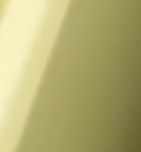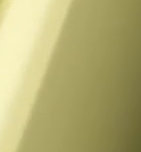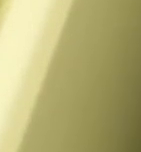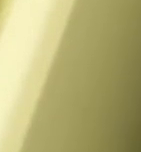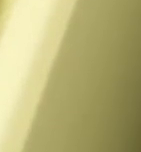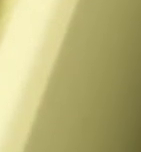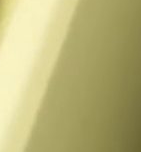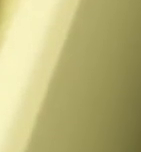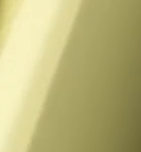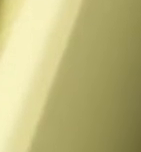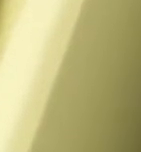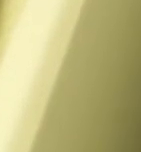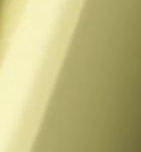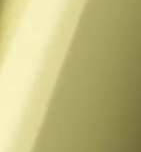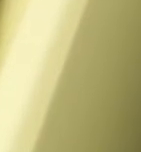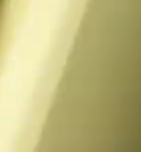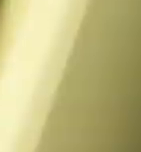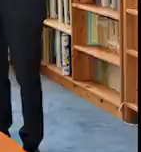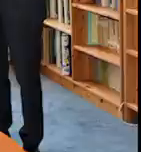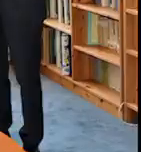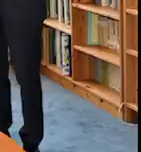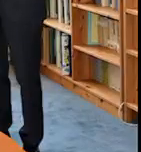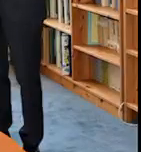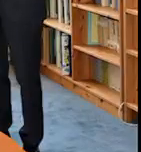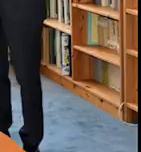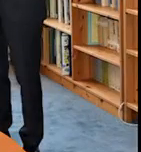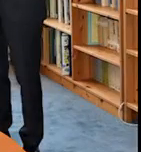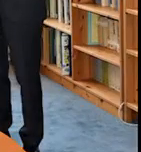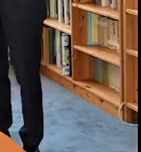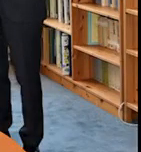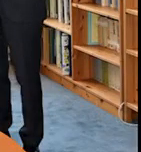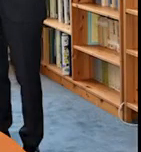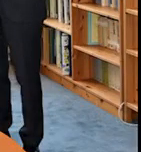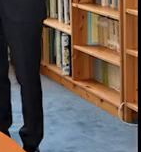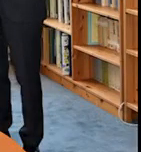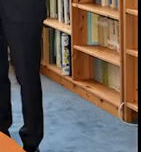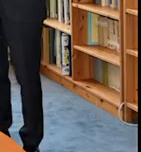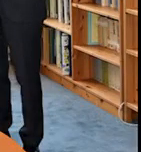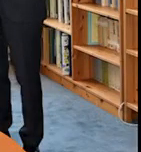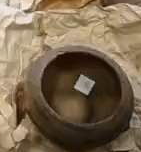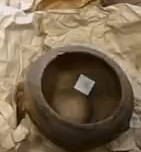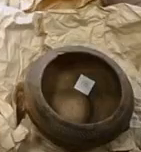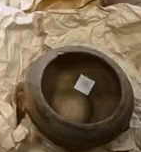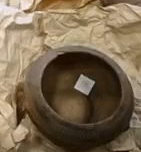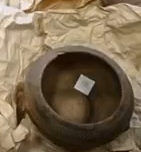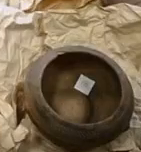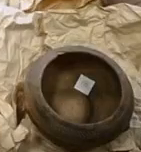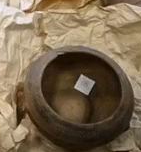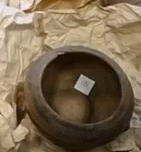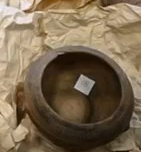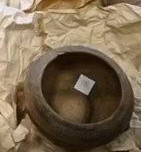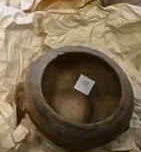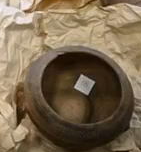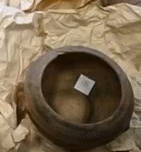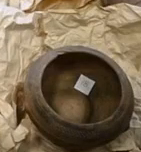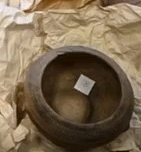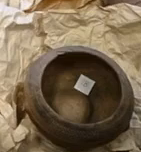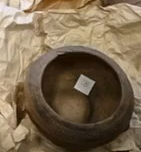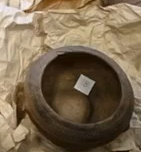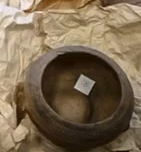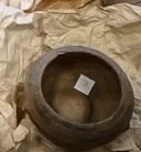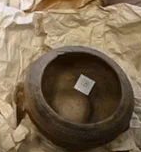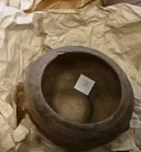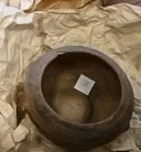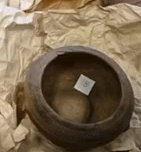devueltas a México en junio de 2021. Ciudadanos holandeses restituyeron a México 17 piezas en febrero